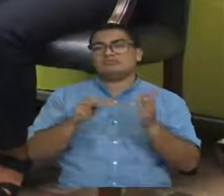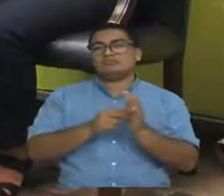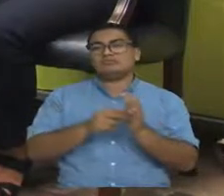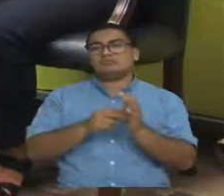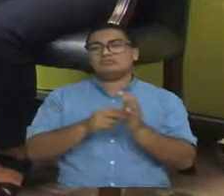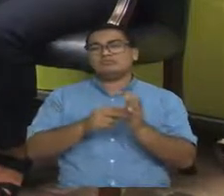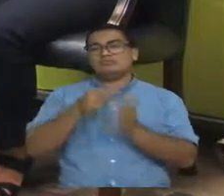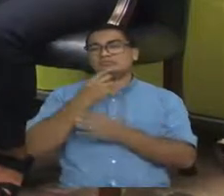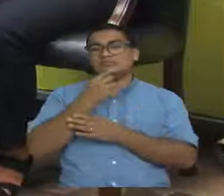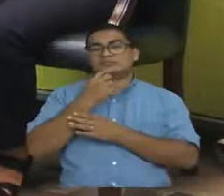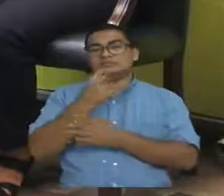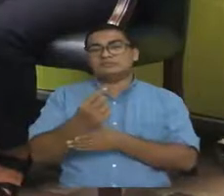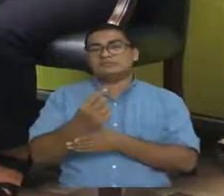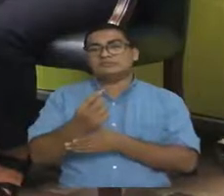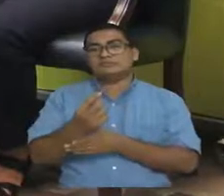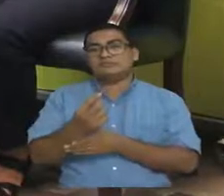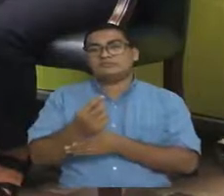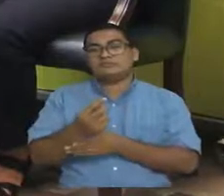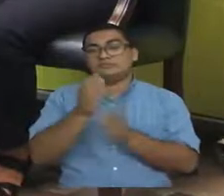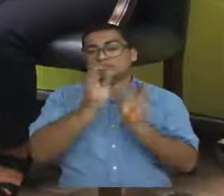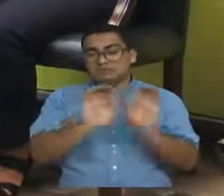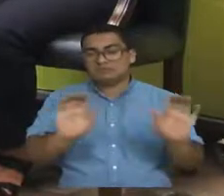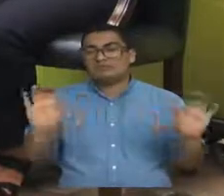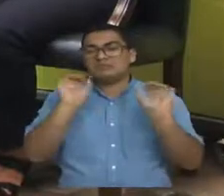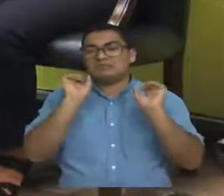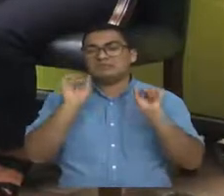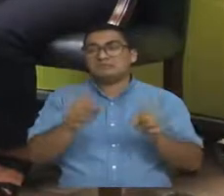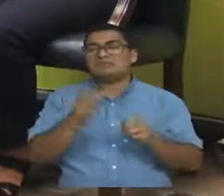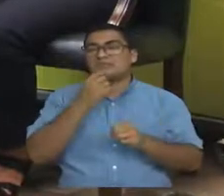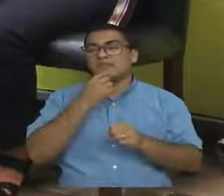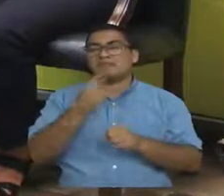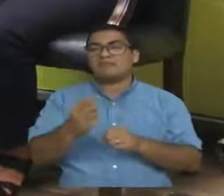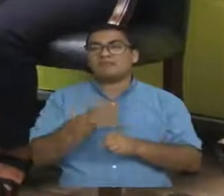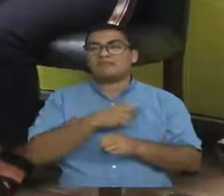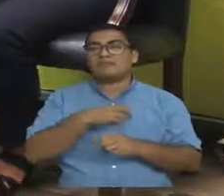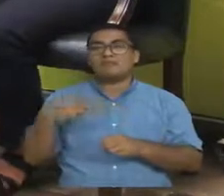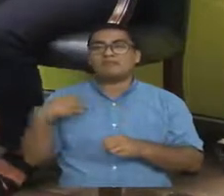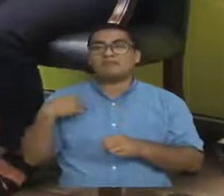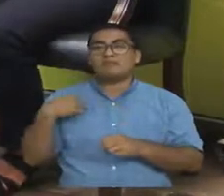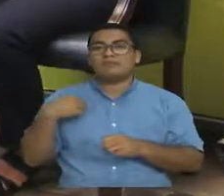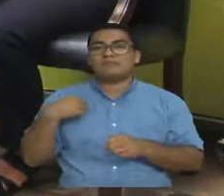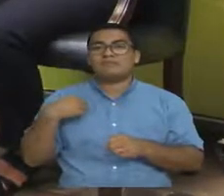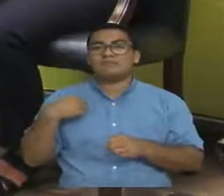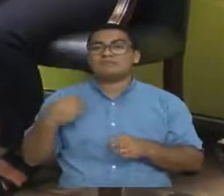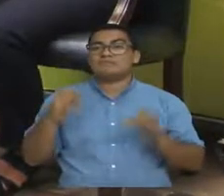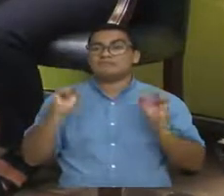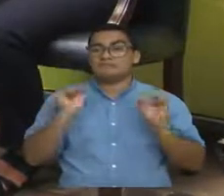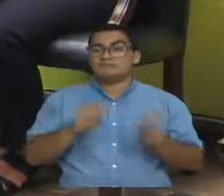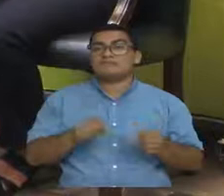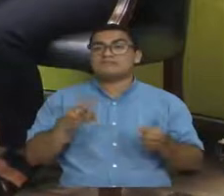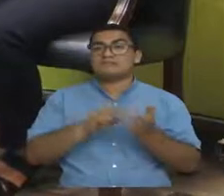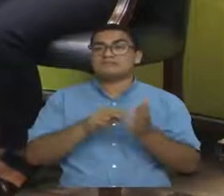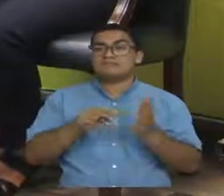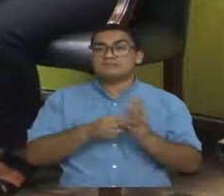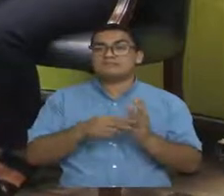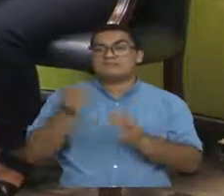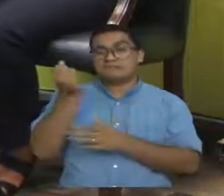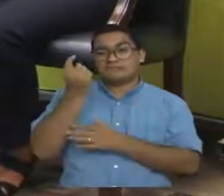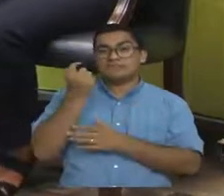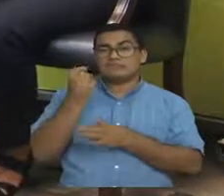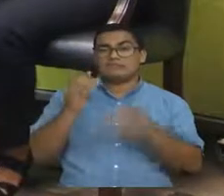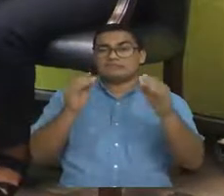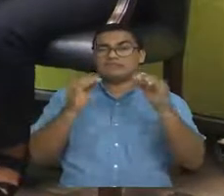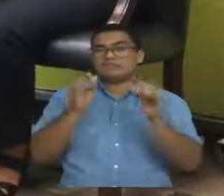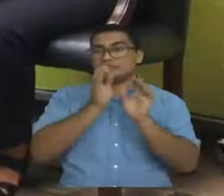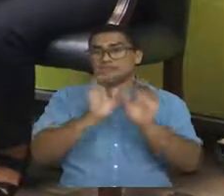contraproducente porque al final los niños tienen la capacidad de hacerlo si esto contraproducente se vuelva productivo para la educación de los niños